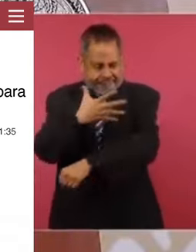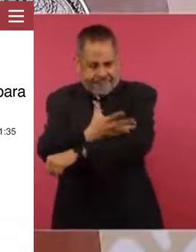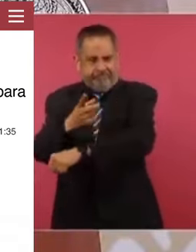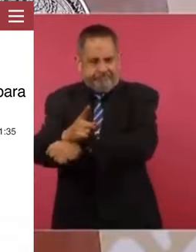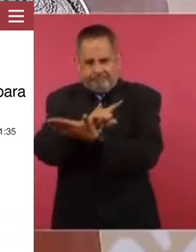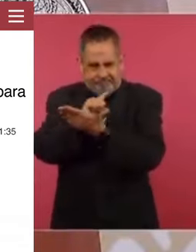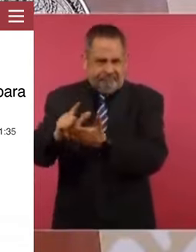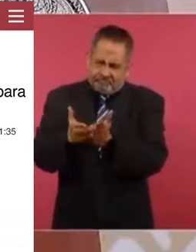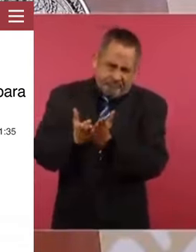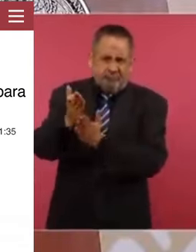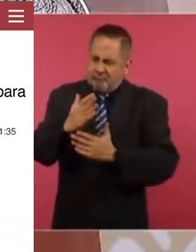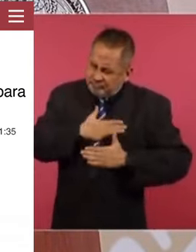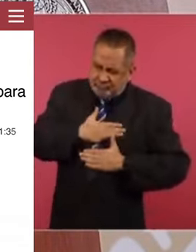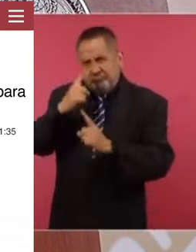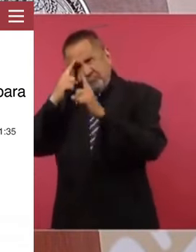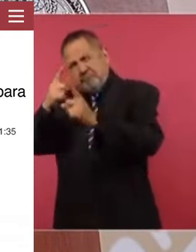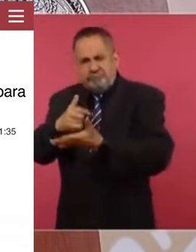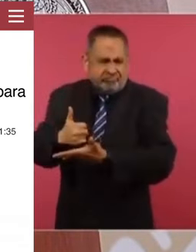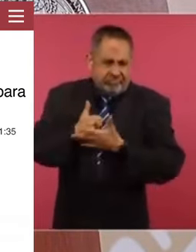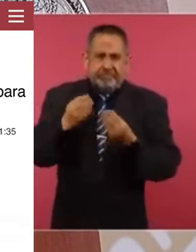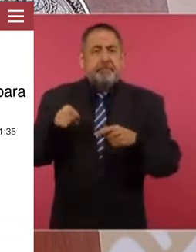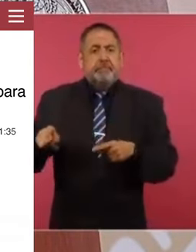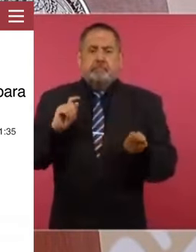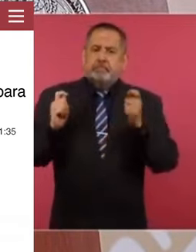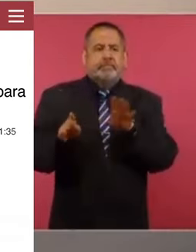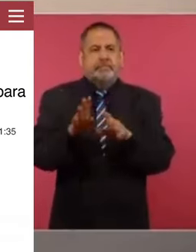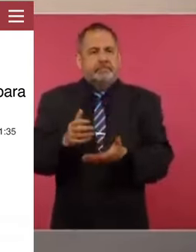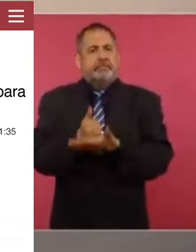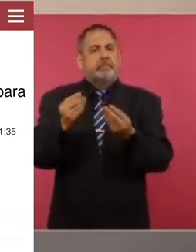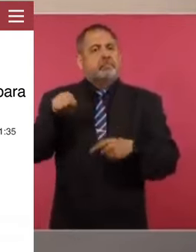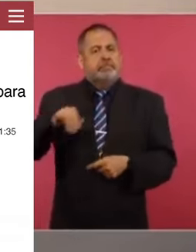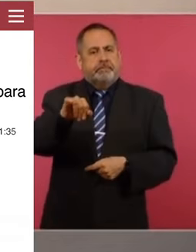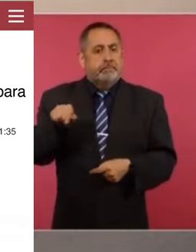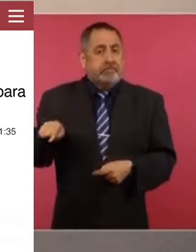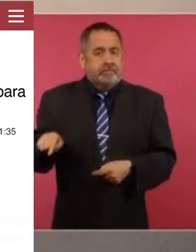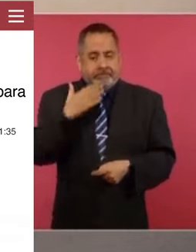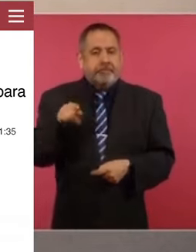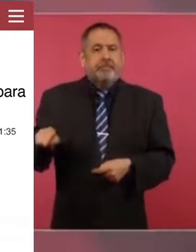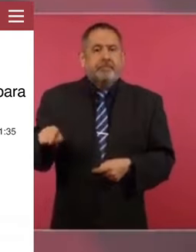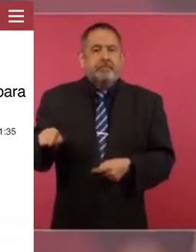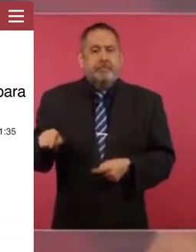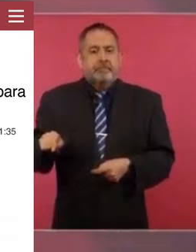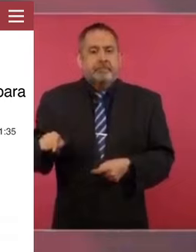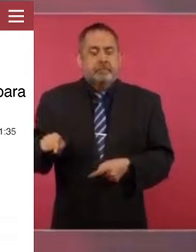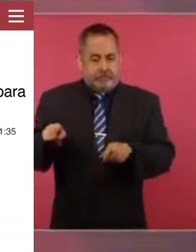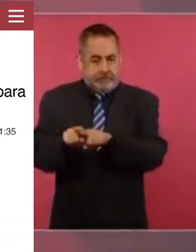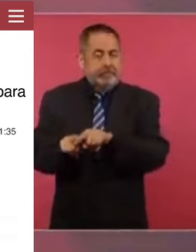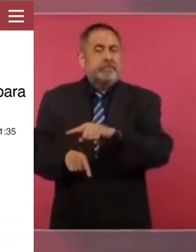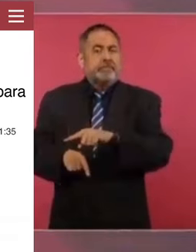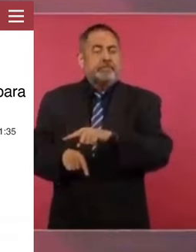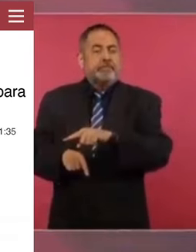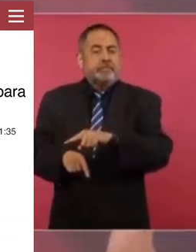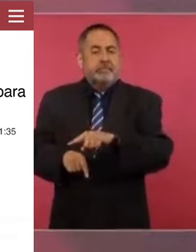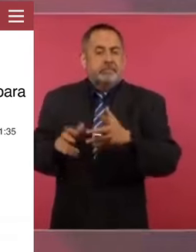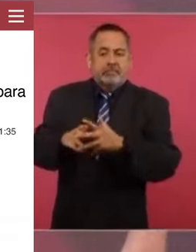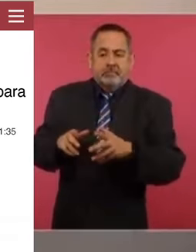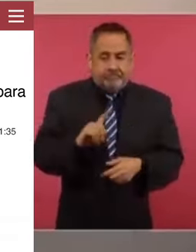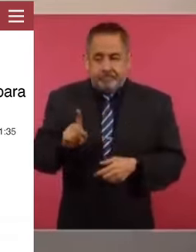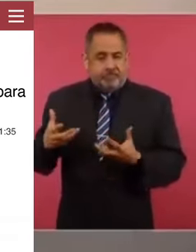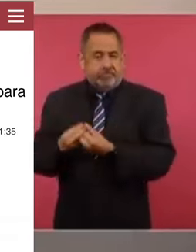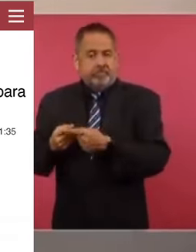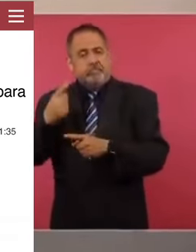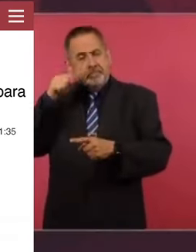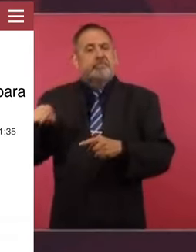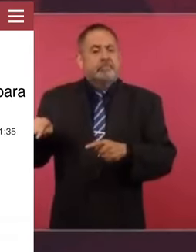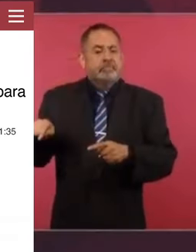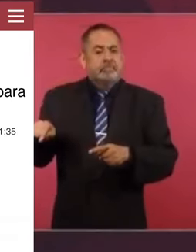íntegra, honesta, con convicciones, que nos ayuda mucho en la transformación y que tampoco actúa por su cuenta